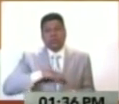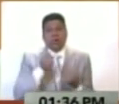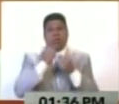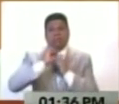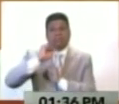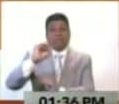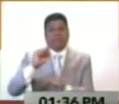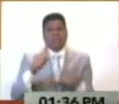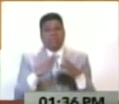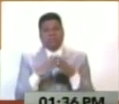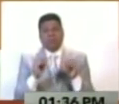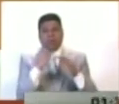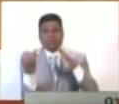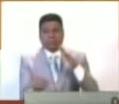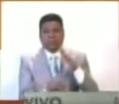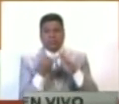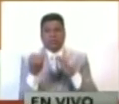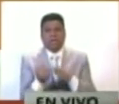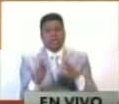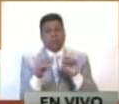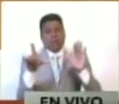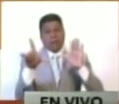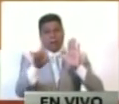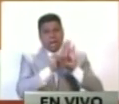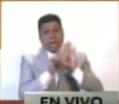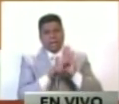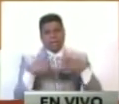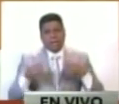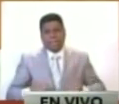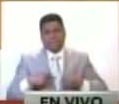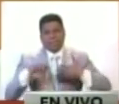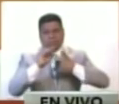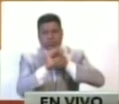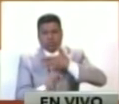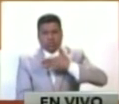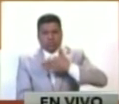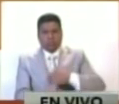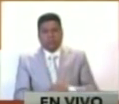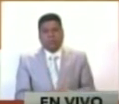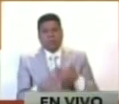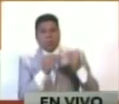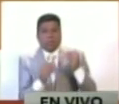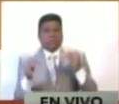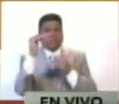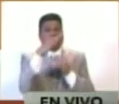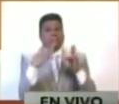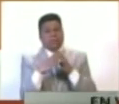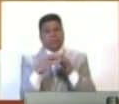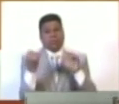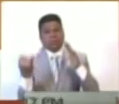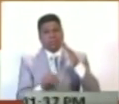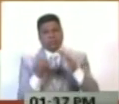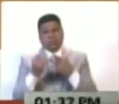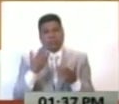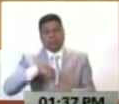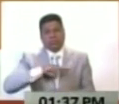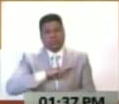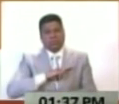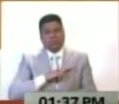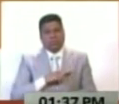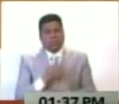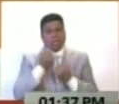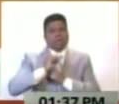la institucionalidad y de la legalidad del Mercosur. Pero por encima de esa institucionalidad, nosotros estamos en defensa de los